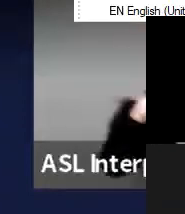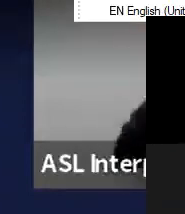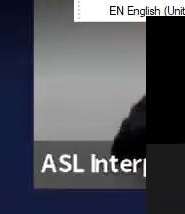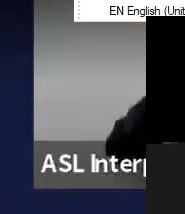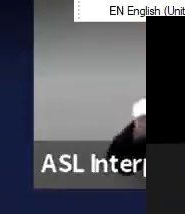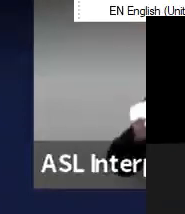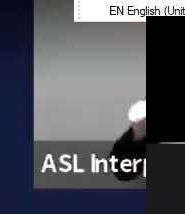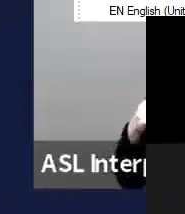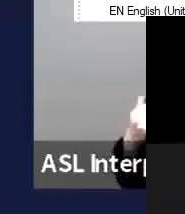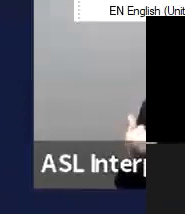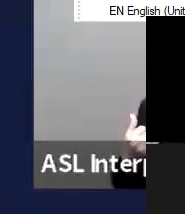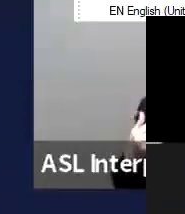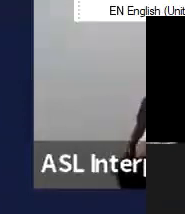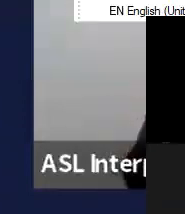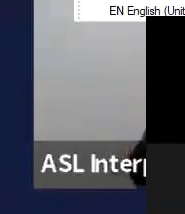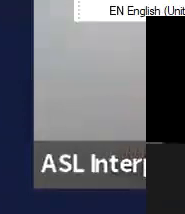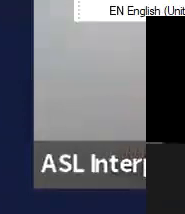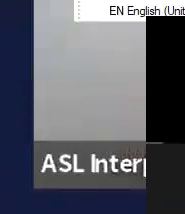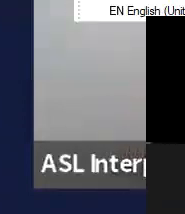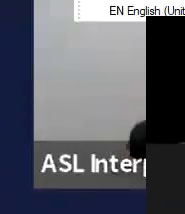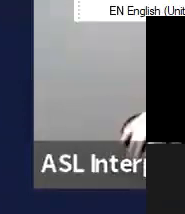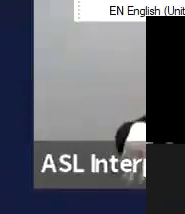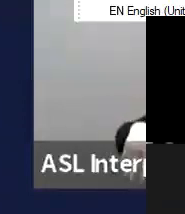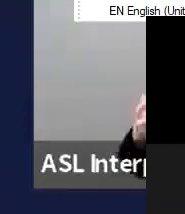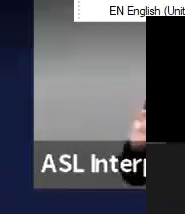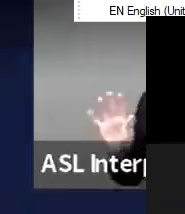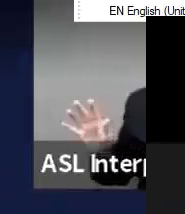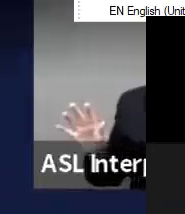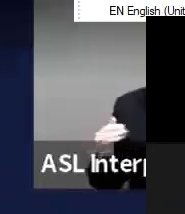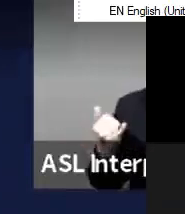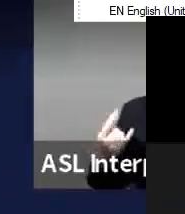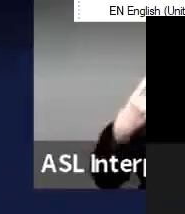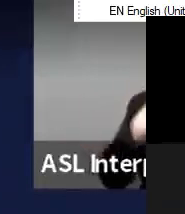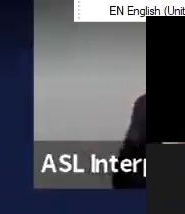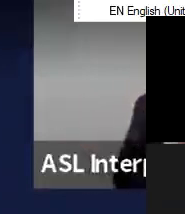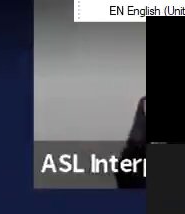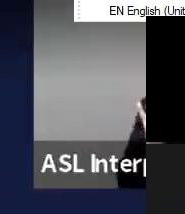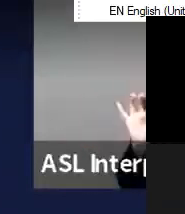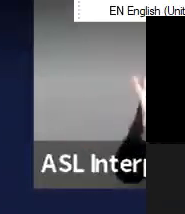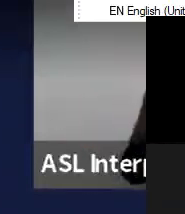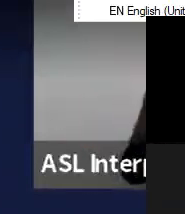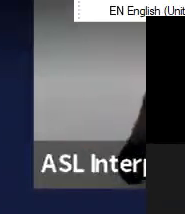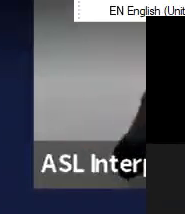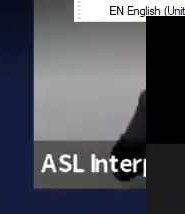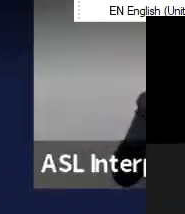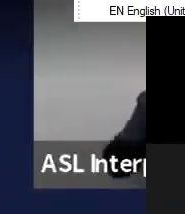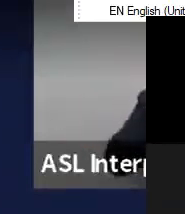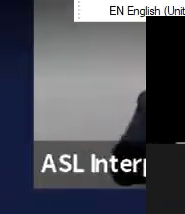que la pandemia no se ha acabado y que estamos en un momento clave en este estado. Entonces,